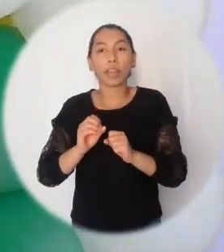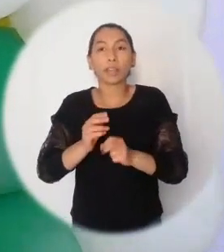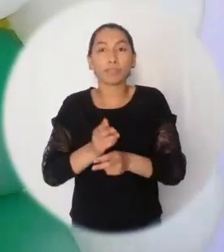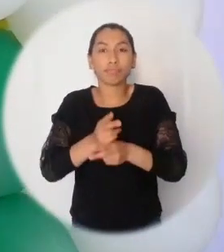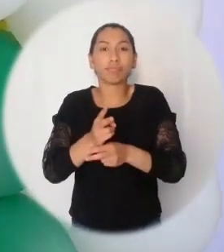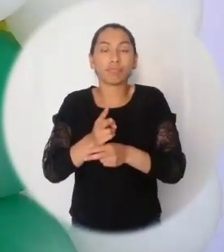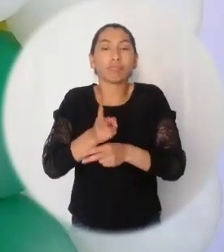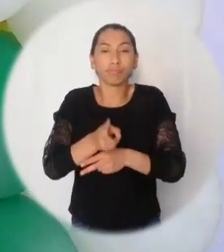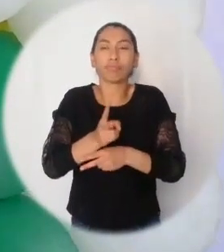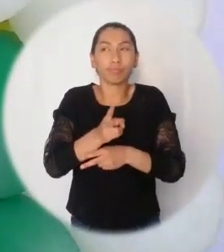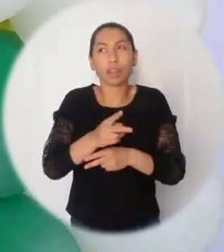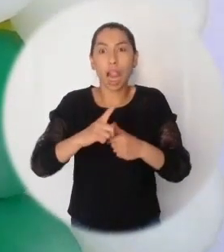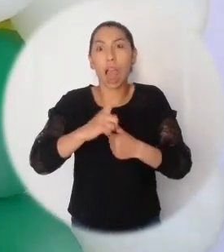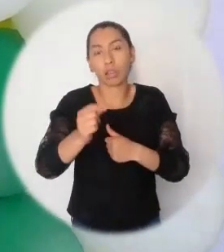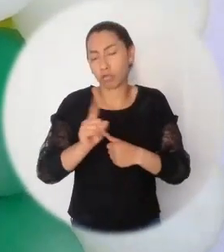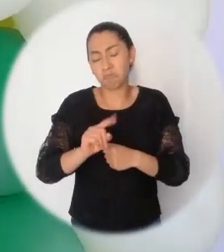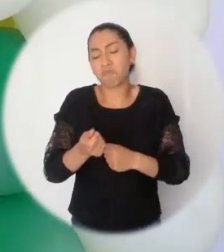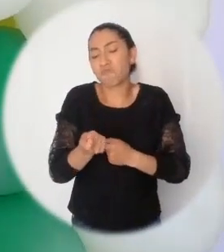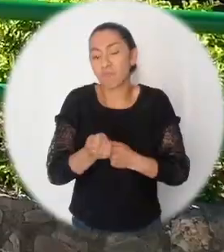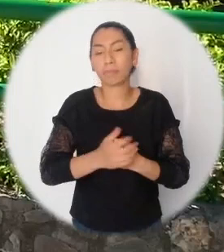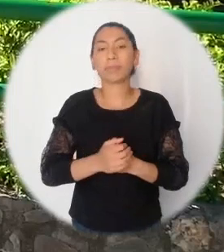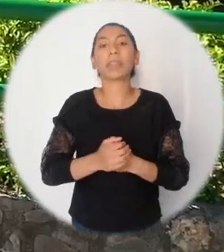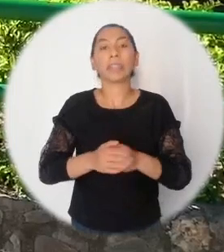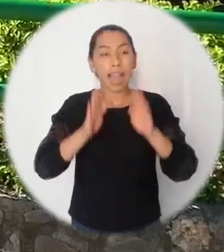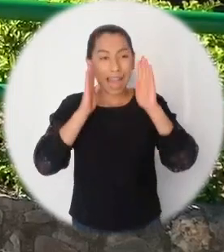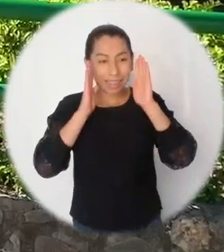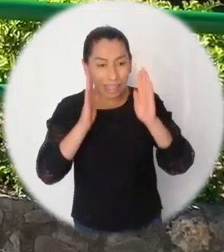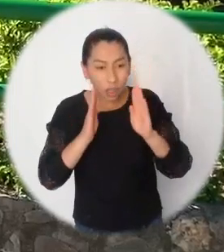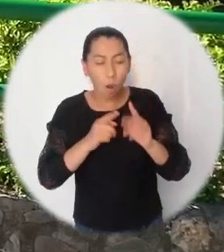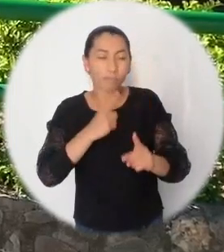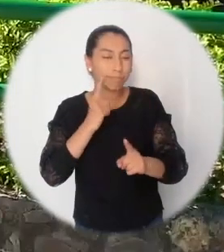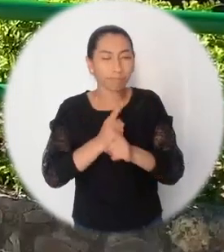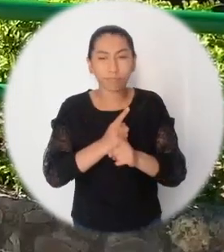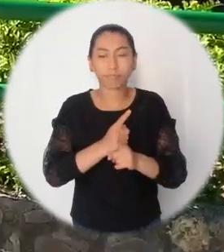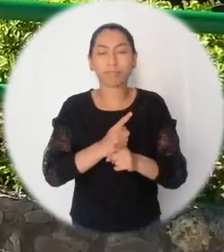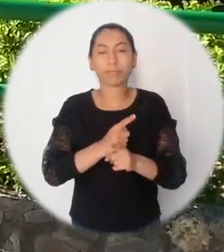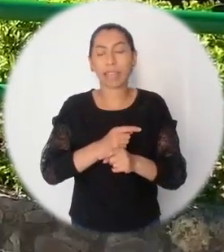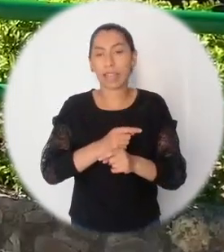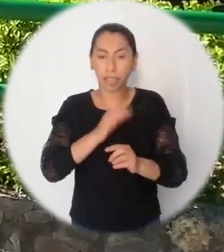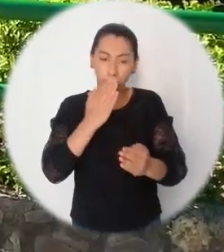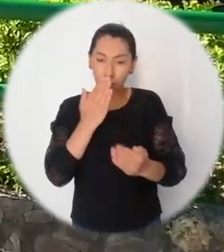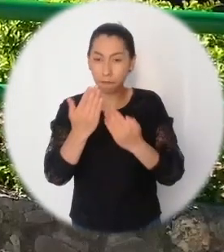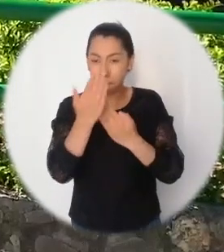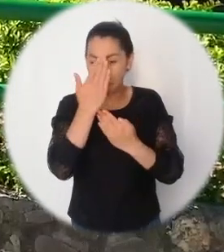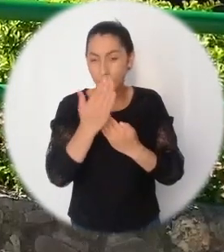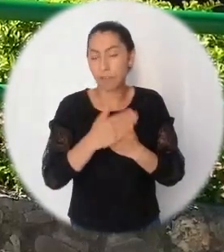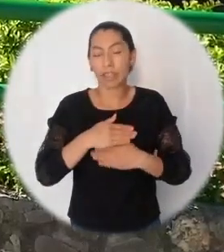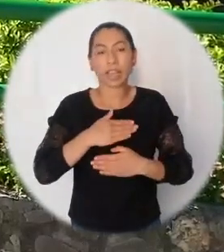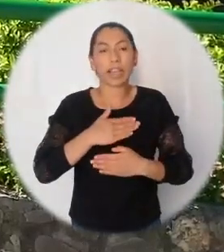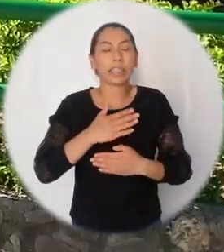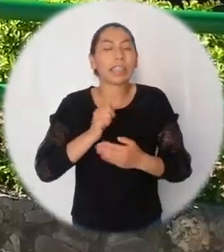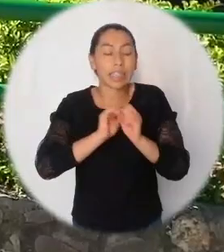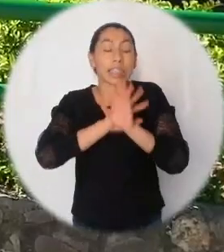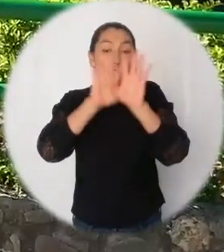largos desplazamientos. Un nuevo punto de atención, el cual nos permitirá brindar una atención oportuna,